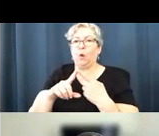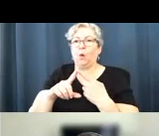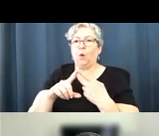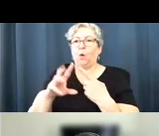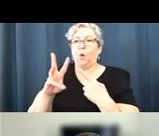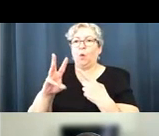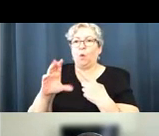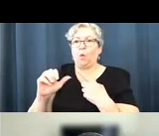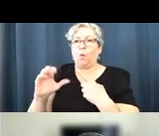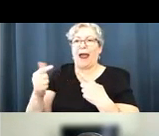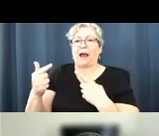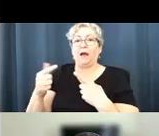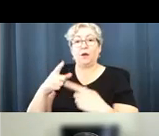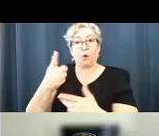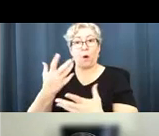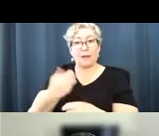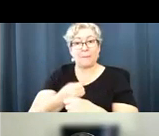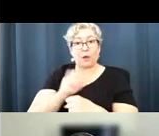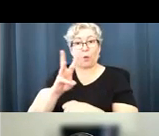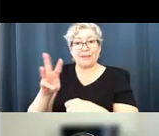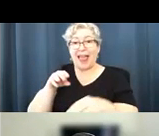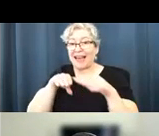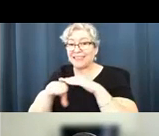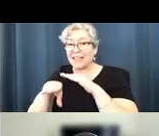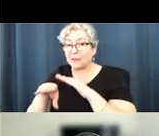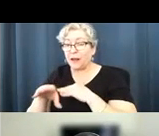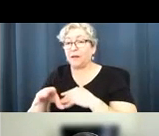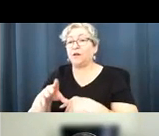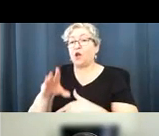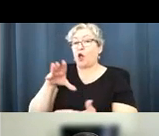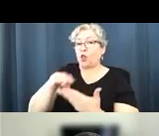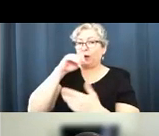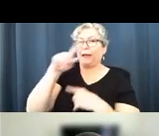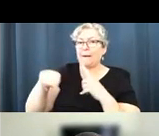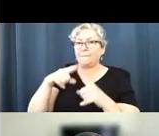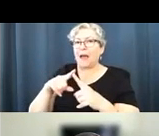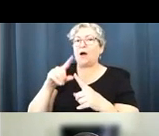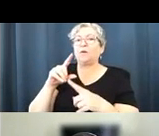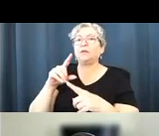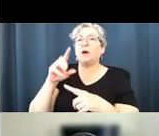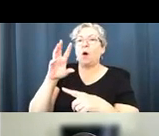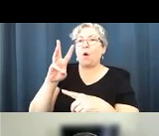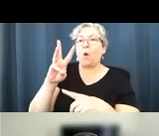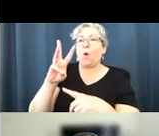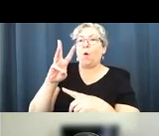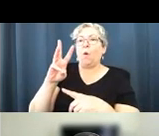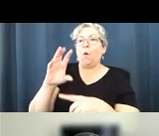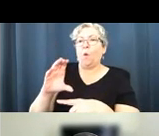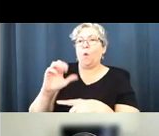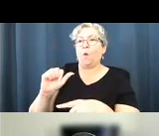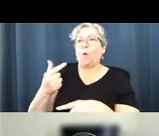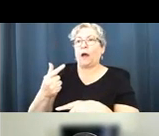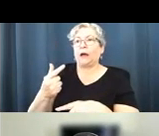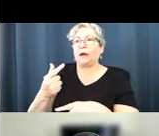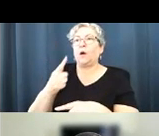son puntos de referencia, pero cuando si usted verdaderamente quiere saber qué hacer su website más accesible, pues, pero vamos a